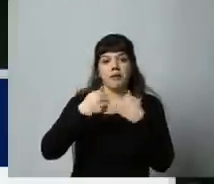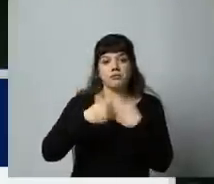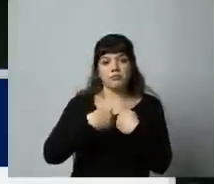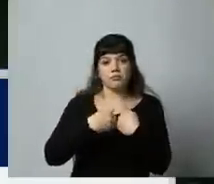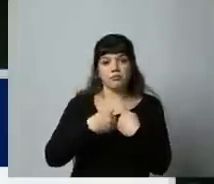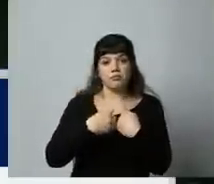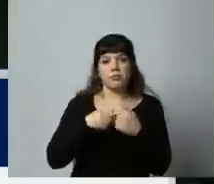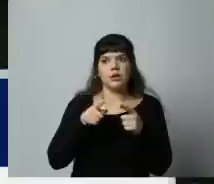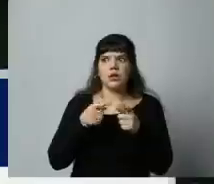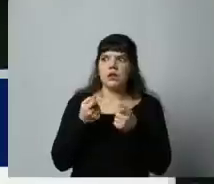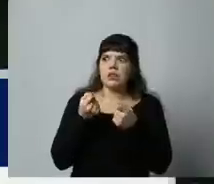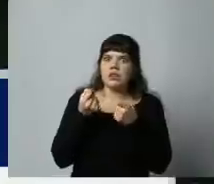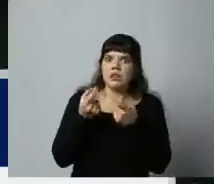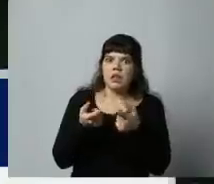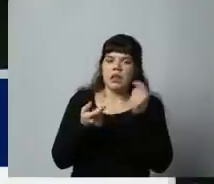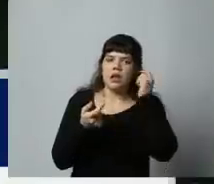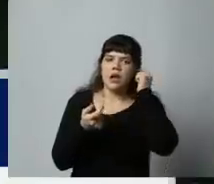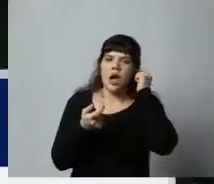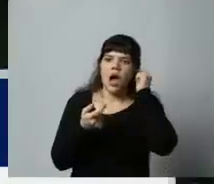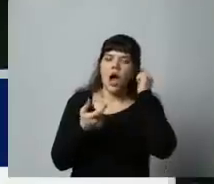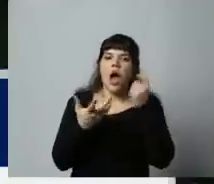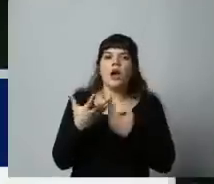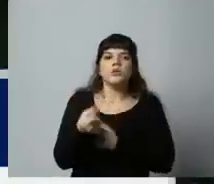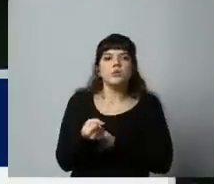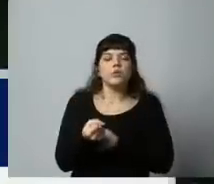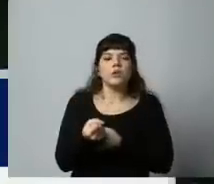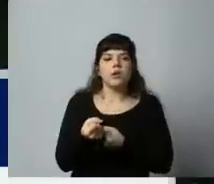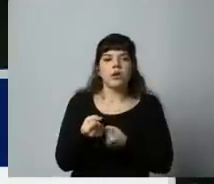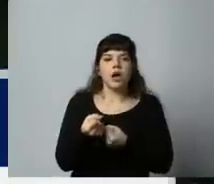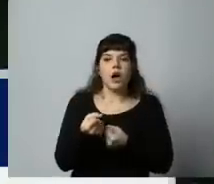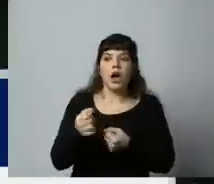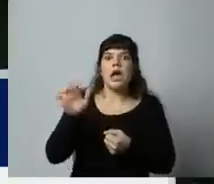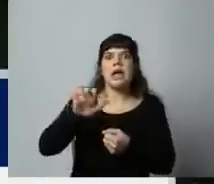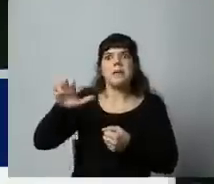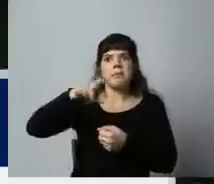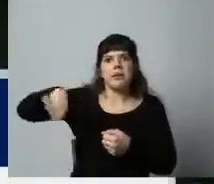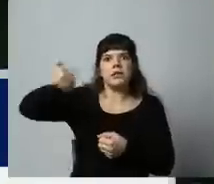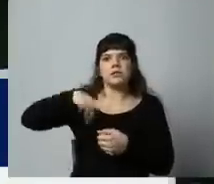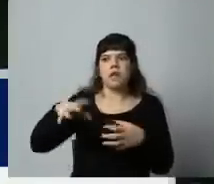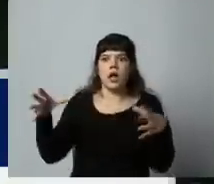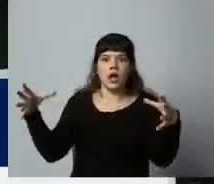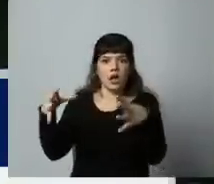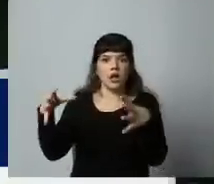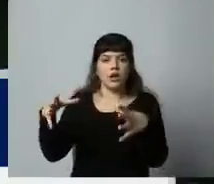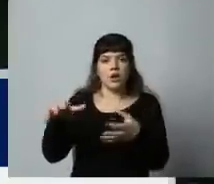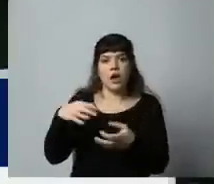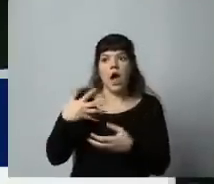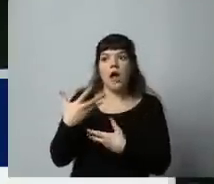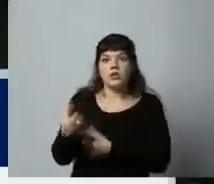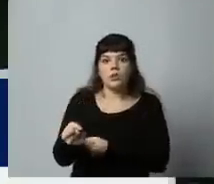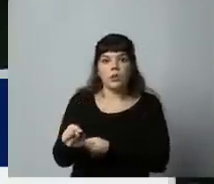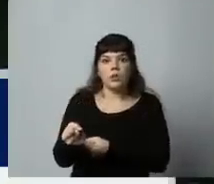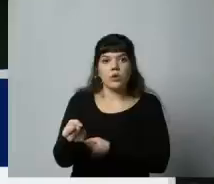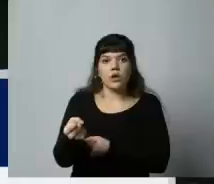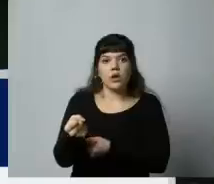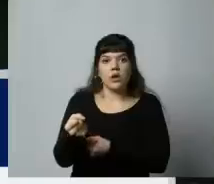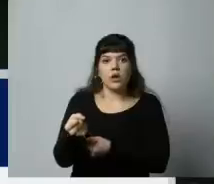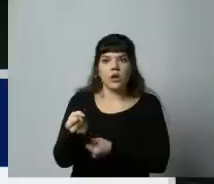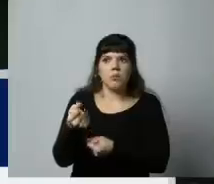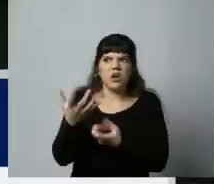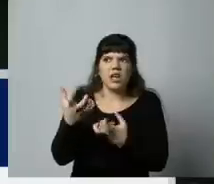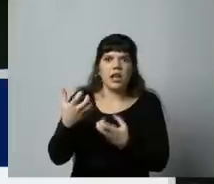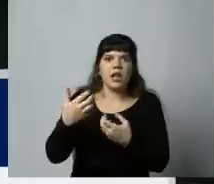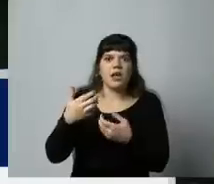dicen que le van a dar ayudar a los empresarios a los inversores y y se prevén más